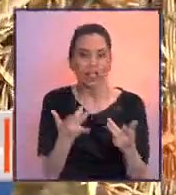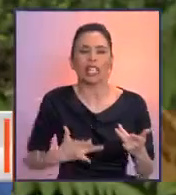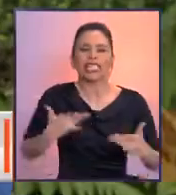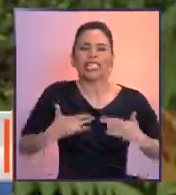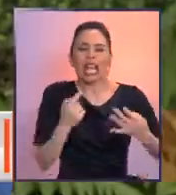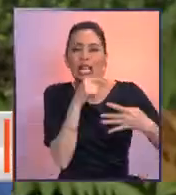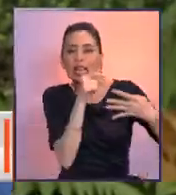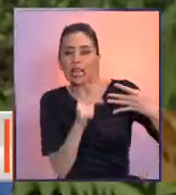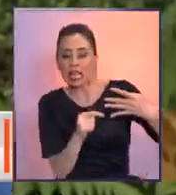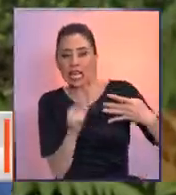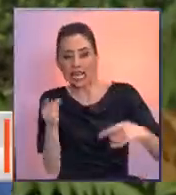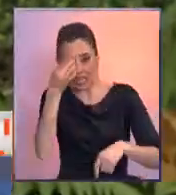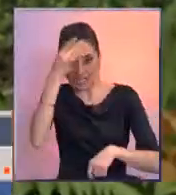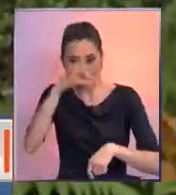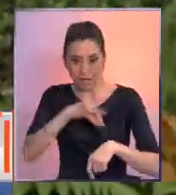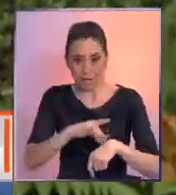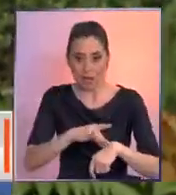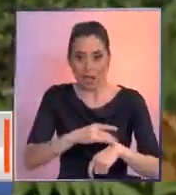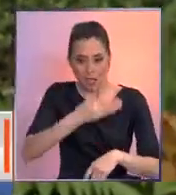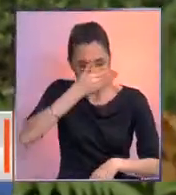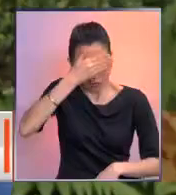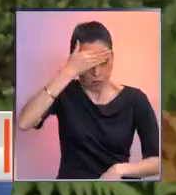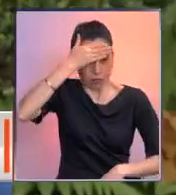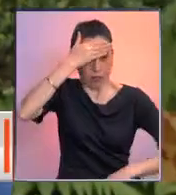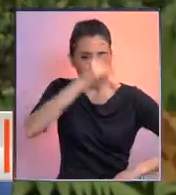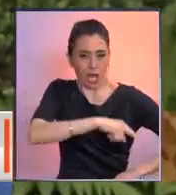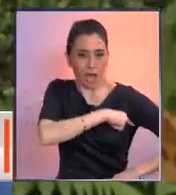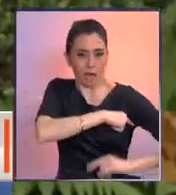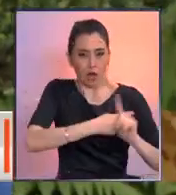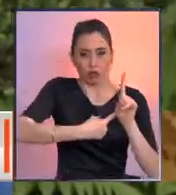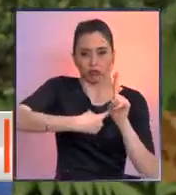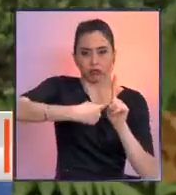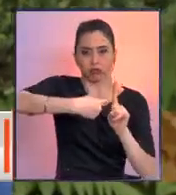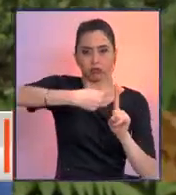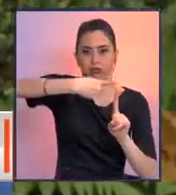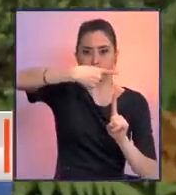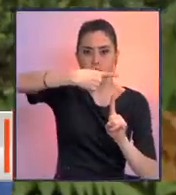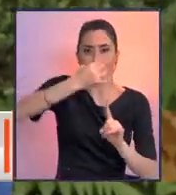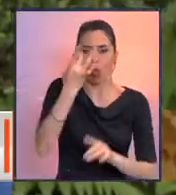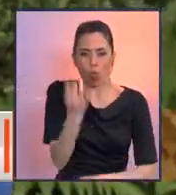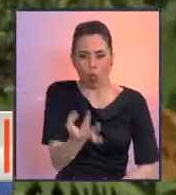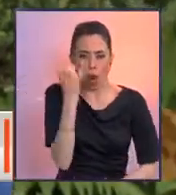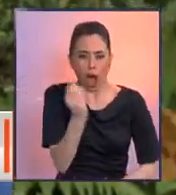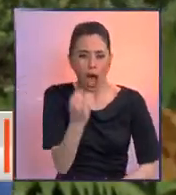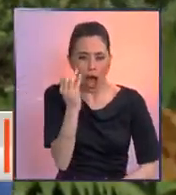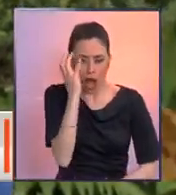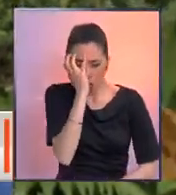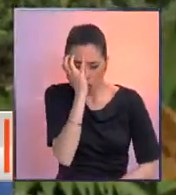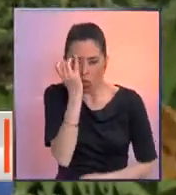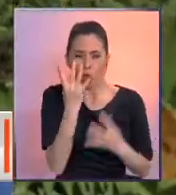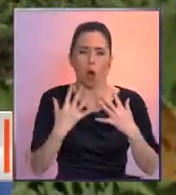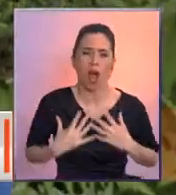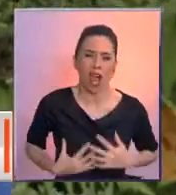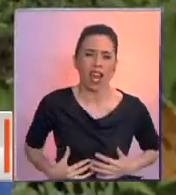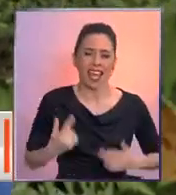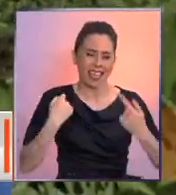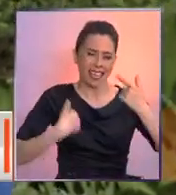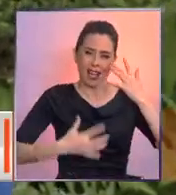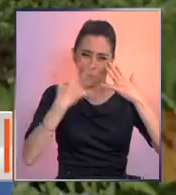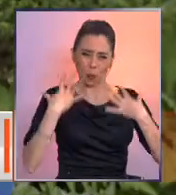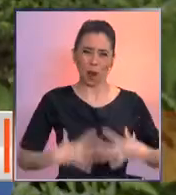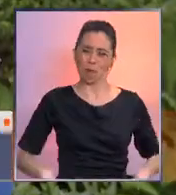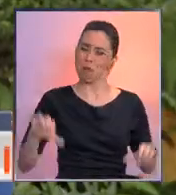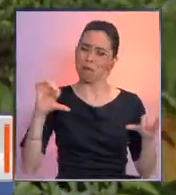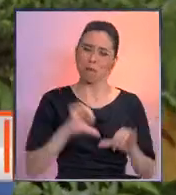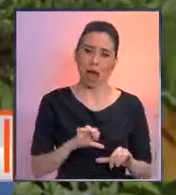síntomas. La enfermedad es un cuadro febril con fiebre bastante alta, mucho dolor de cabeza, de cuerpo, malestar general y